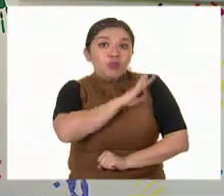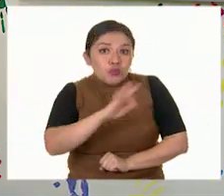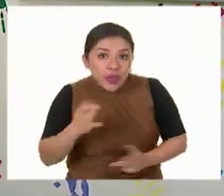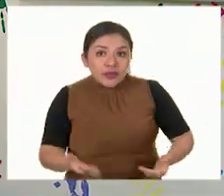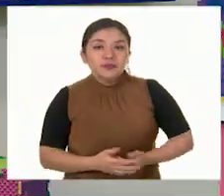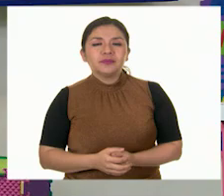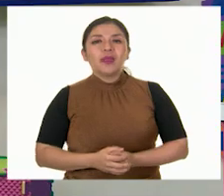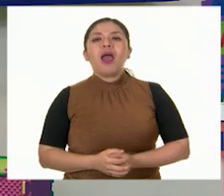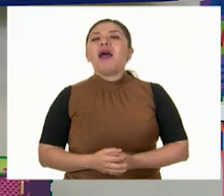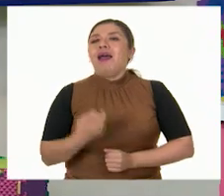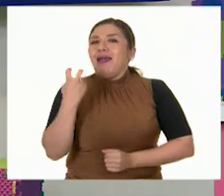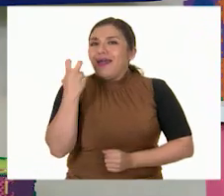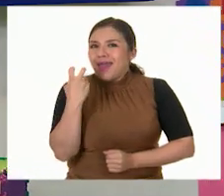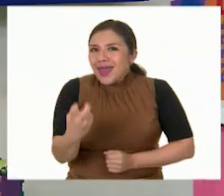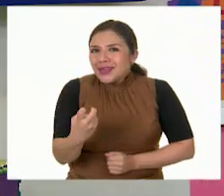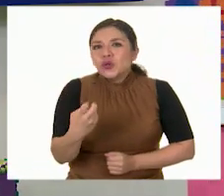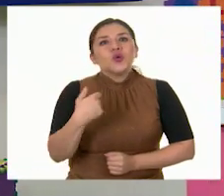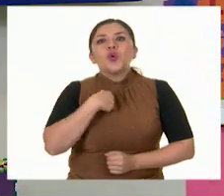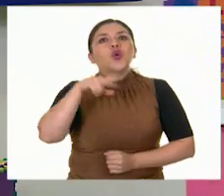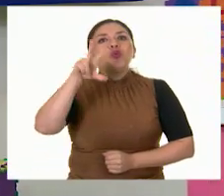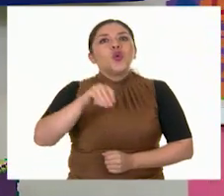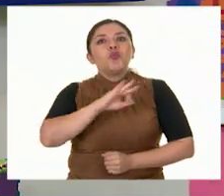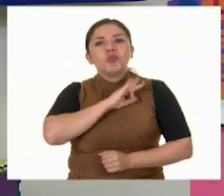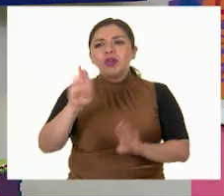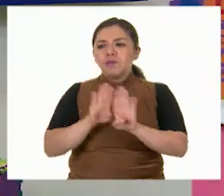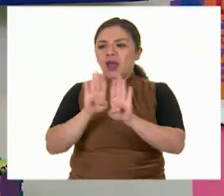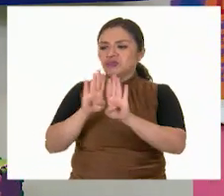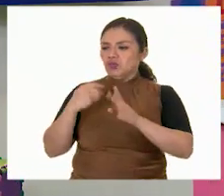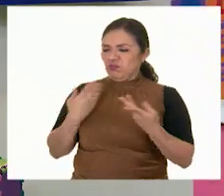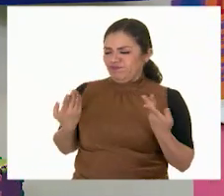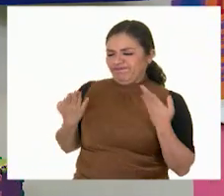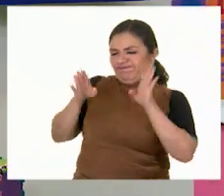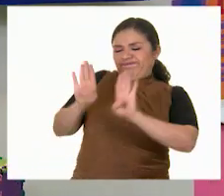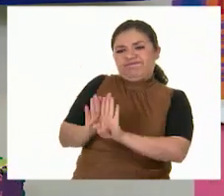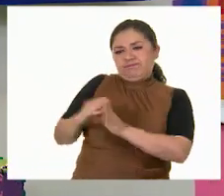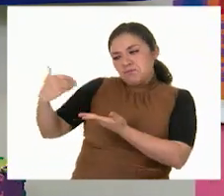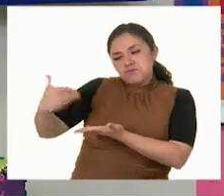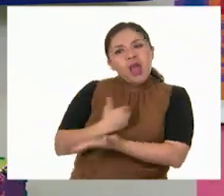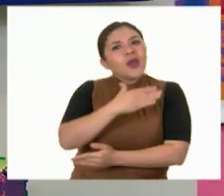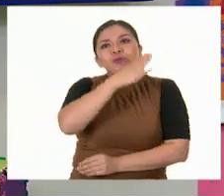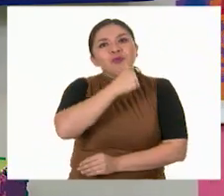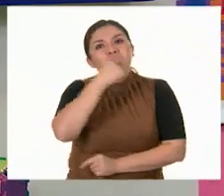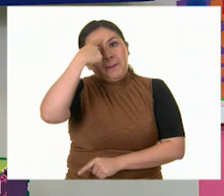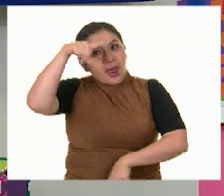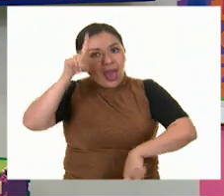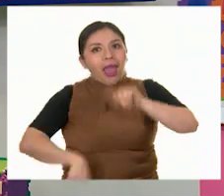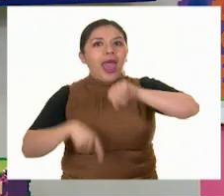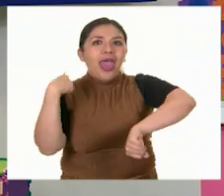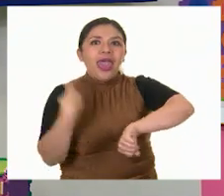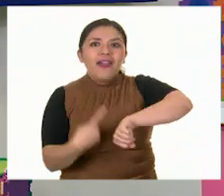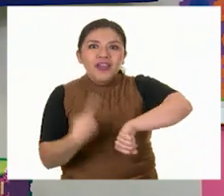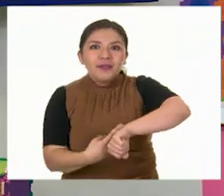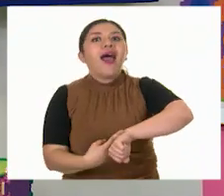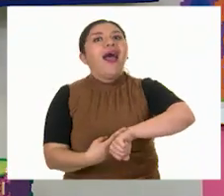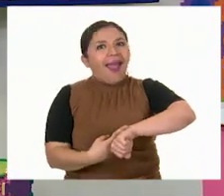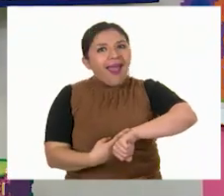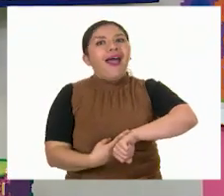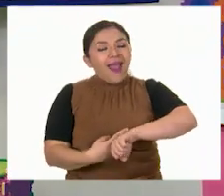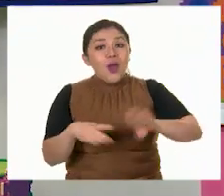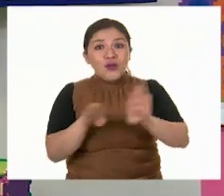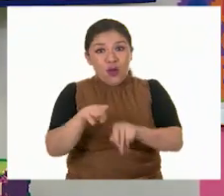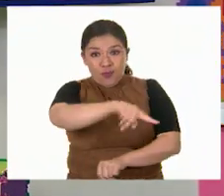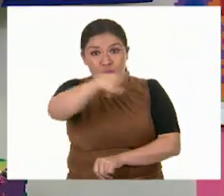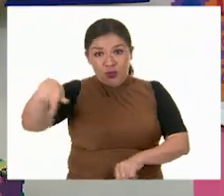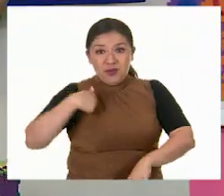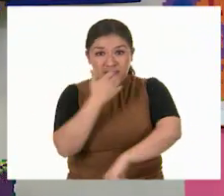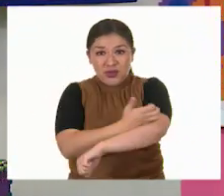¡Claro! Así no los invitamos a entrar a nuestro cuerpo y evitamos enfermedades. A ver, como todos mis compañeros